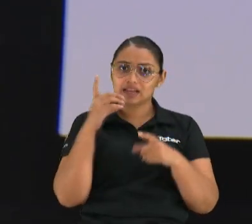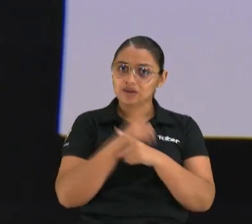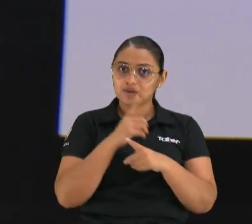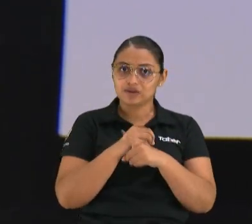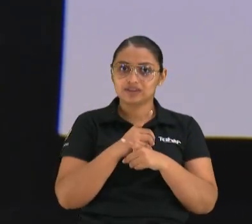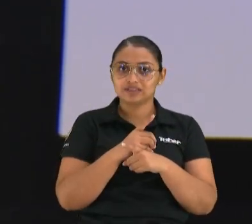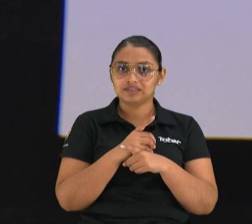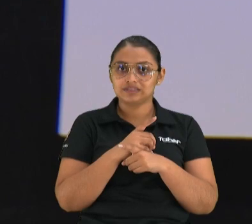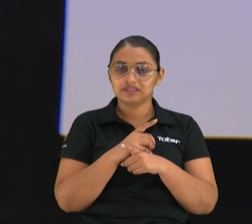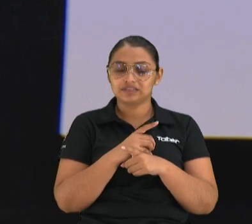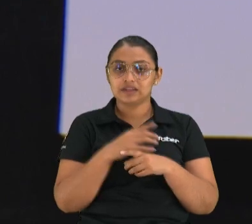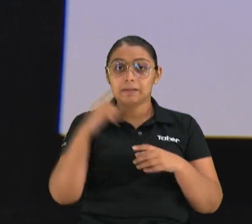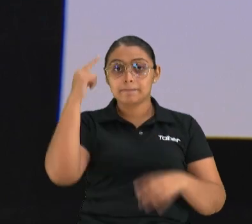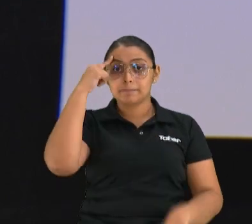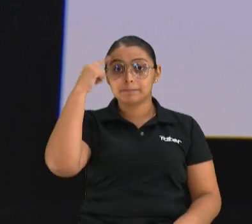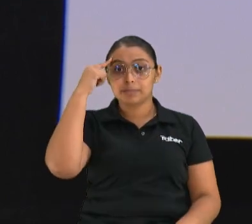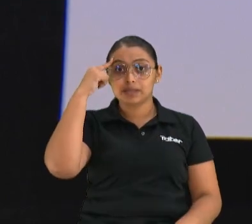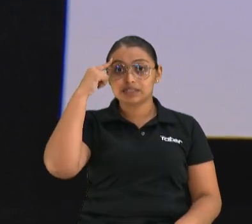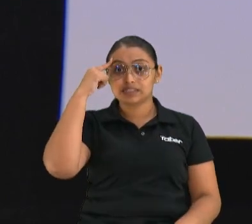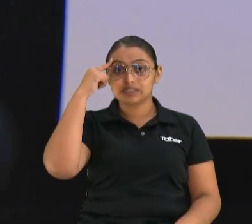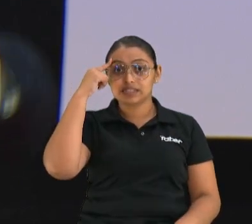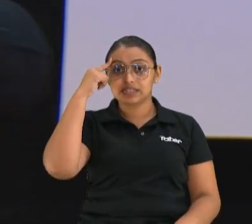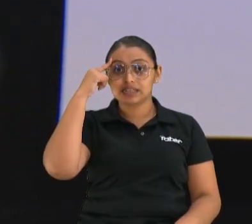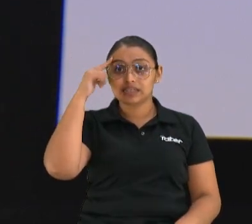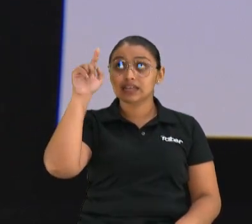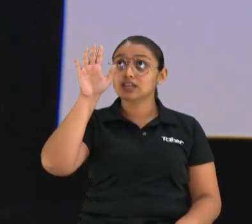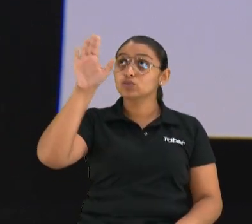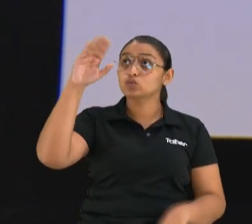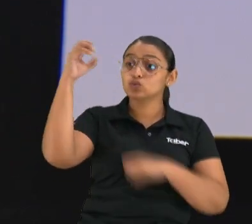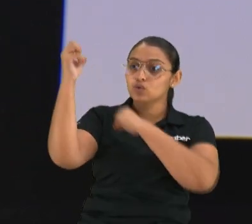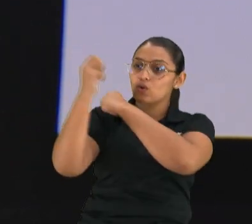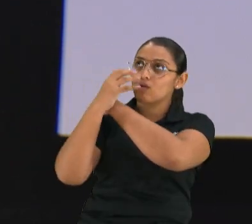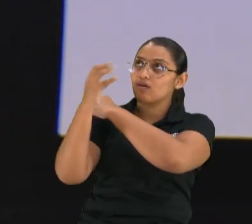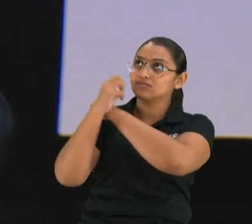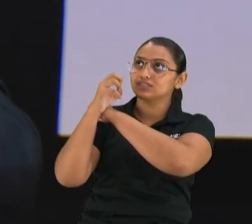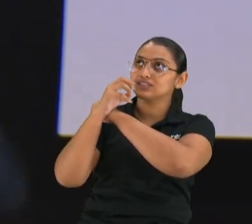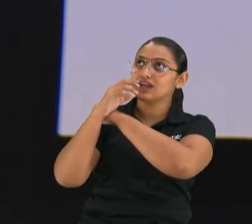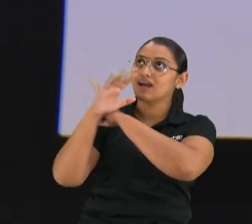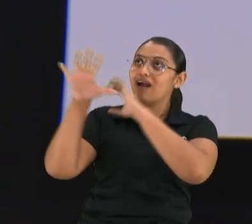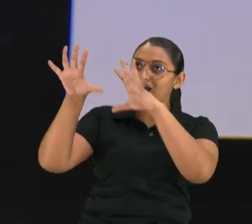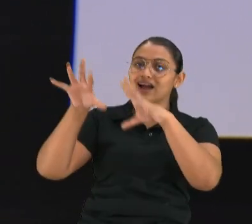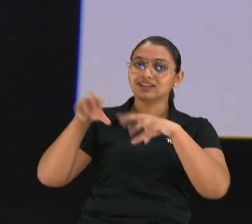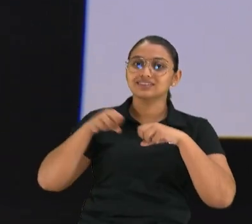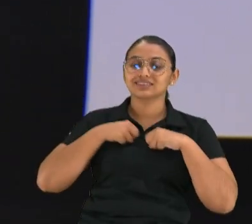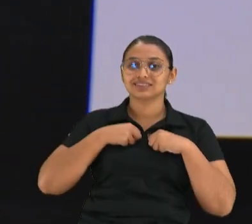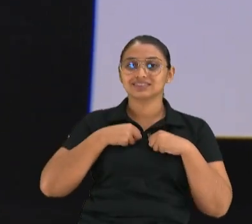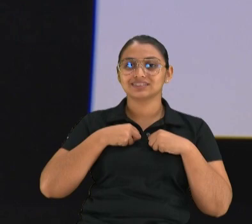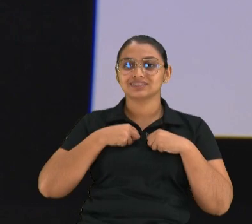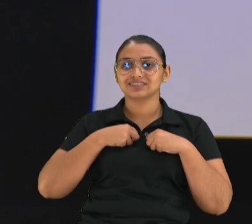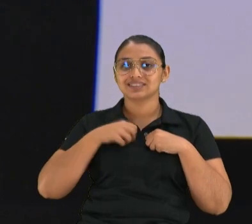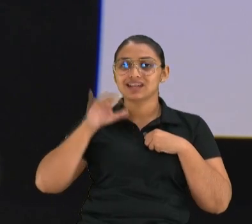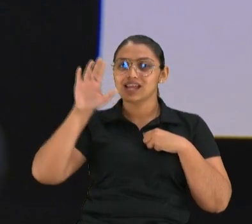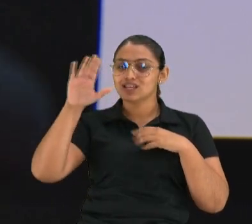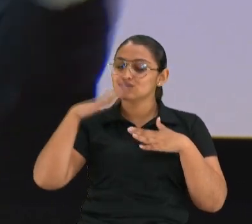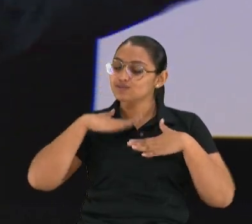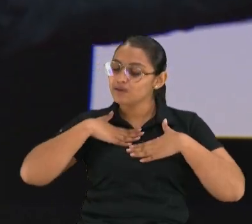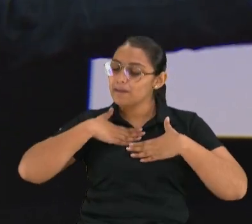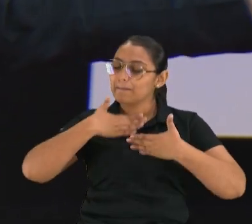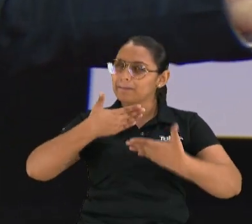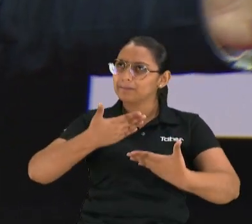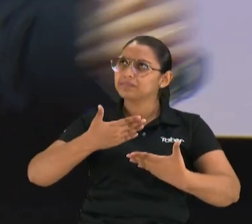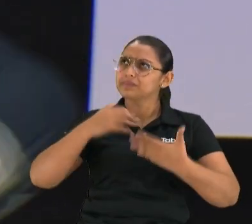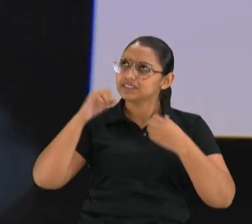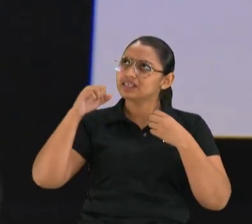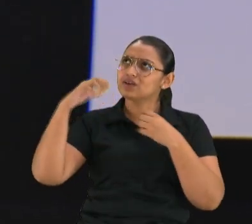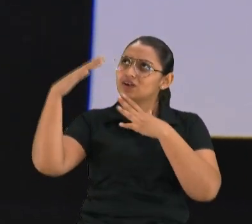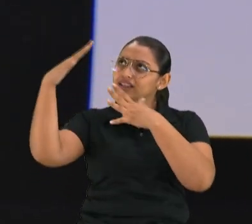de Dios una mente que pueda abrazar la misericordia de Dios una mente que quiera vivir en la